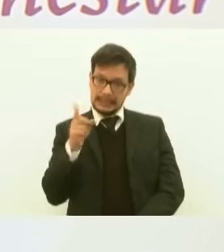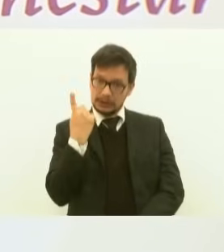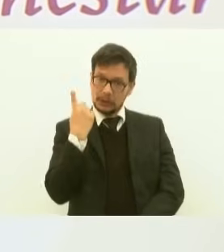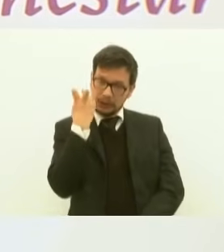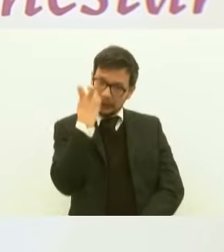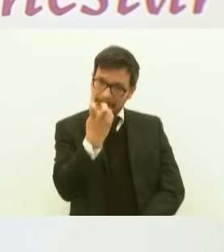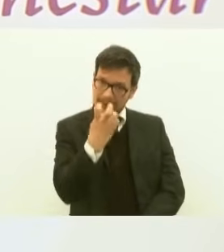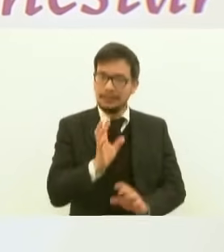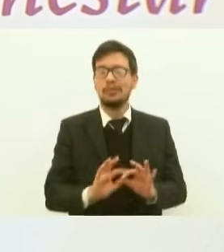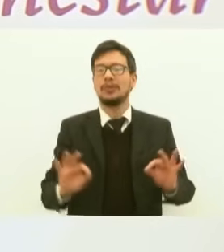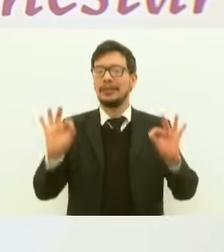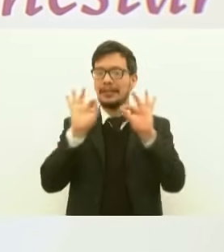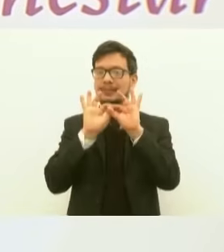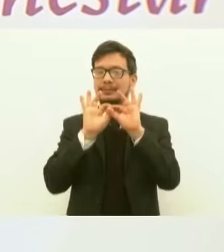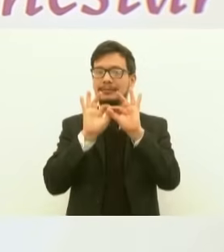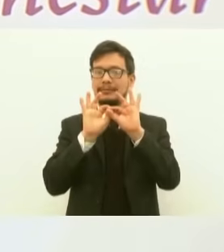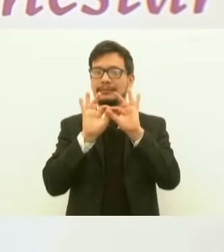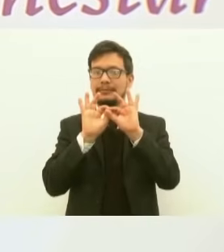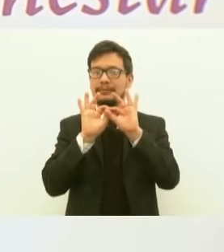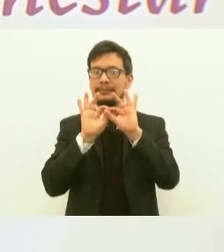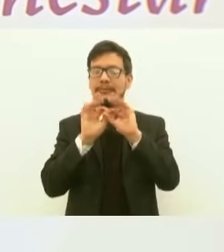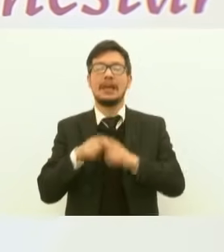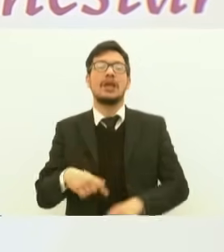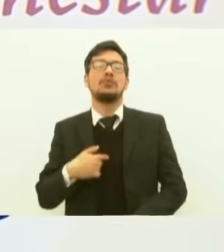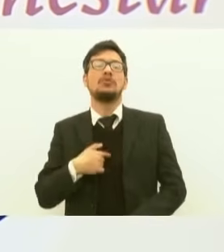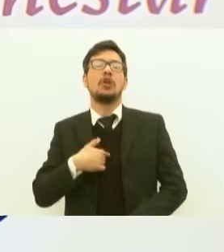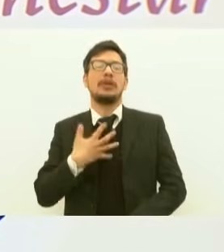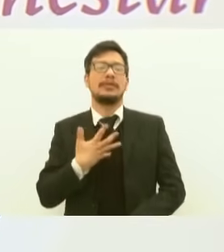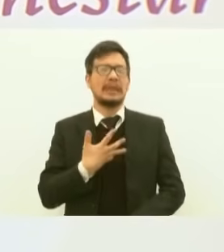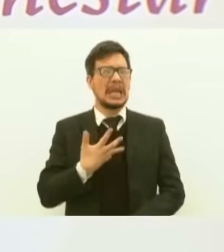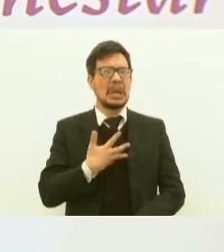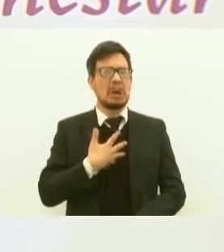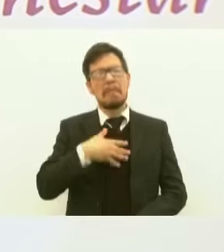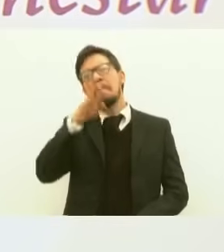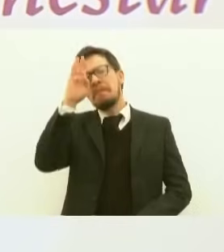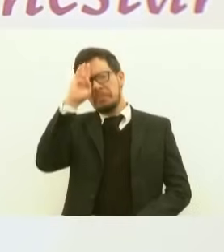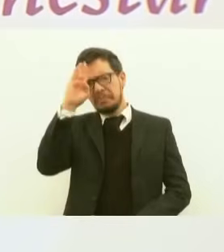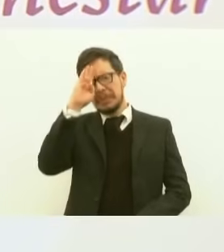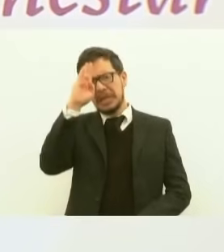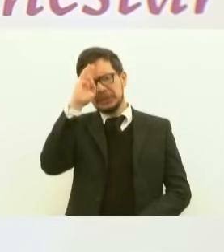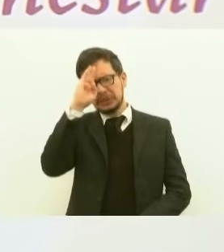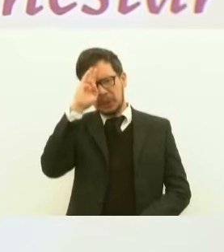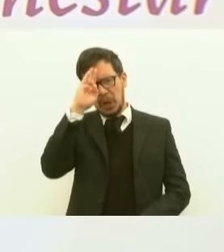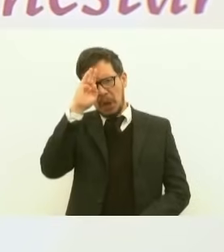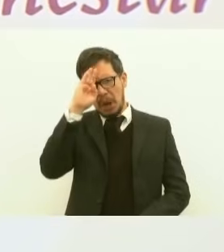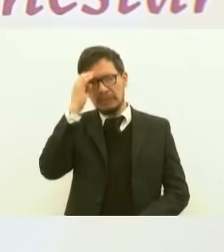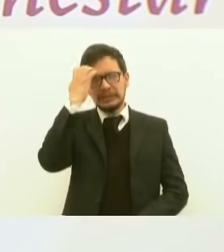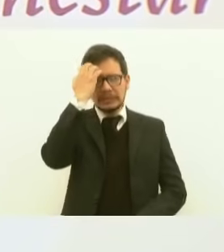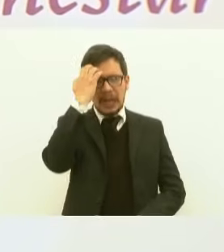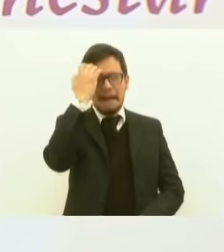importante. Tengo en la filosofía de mi vida